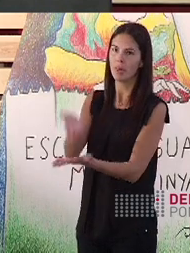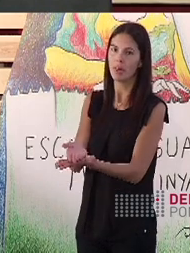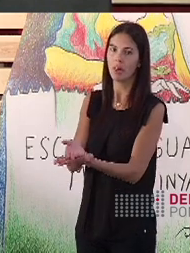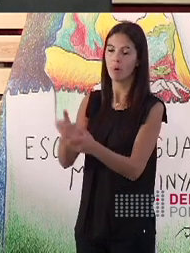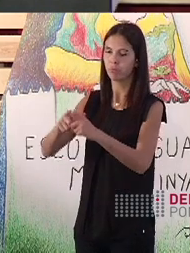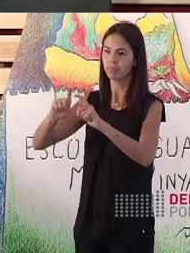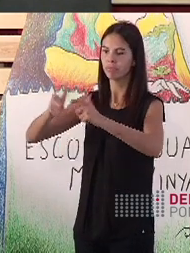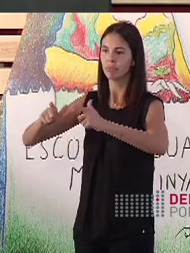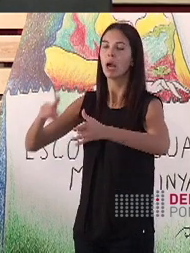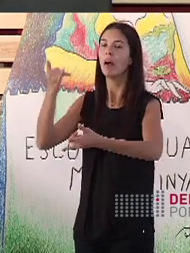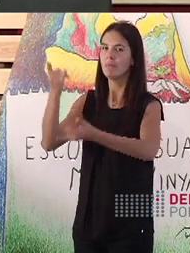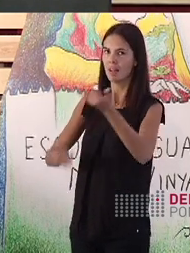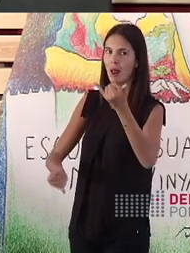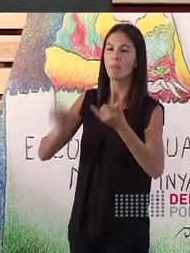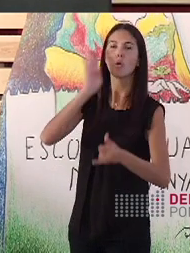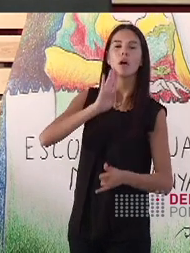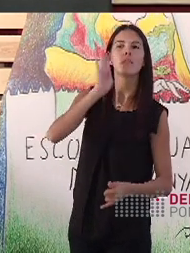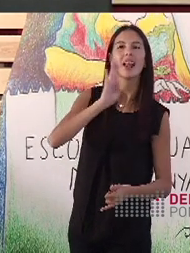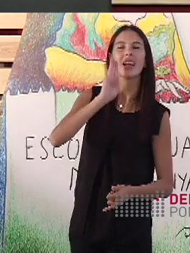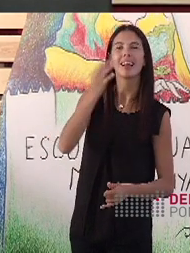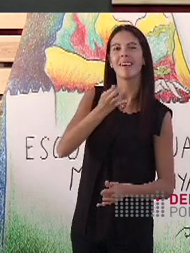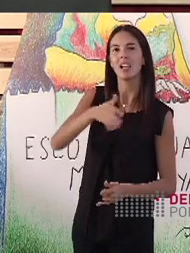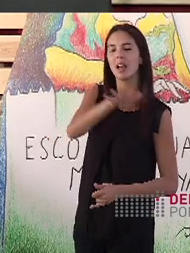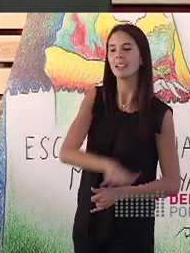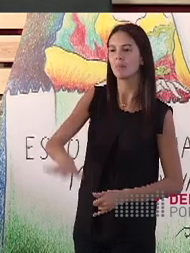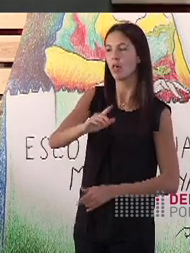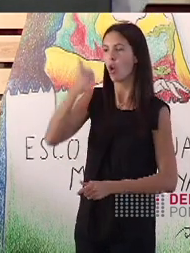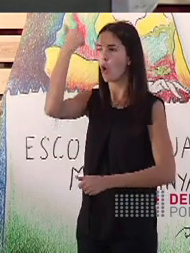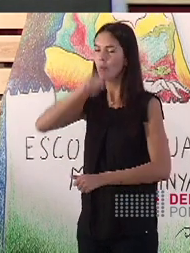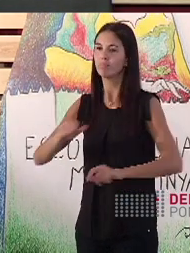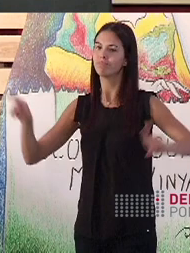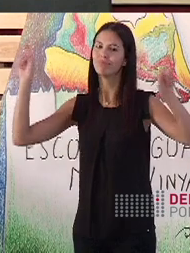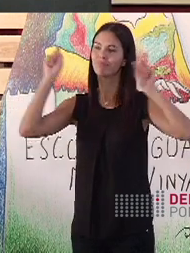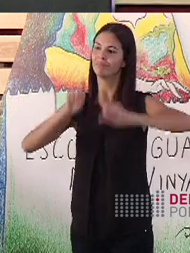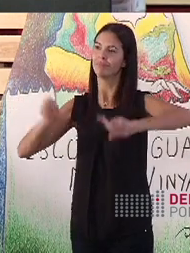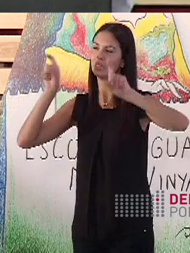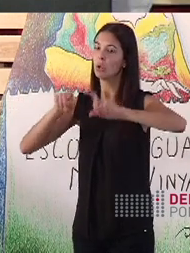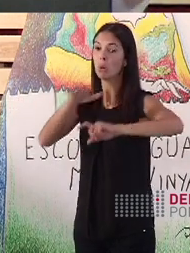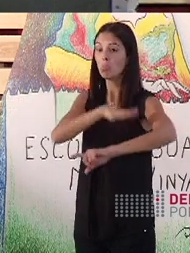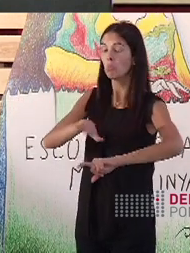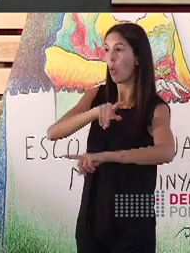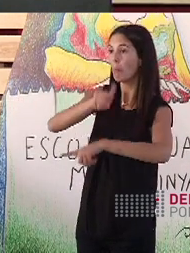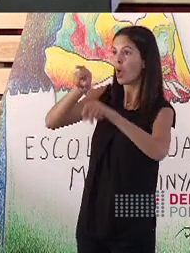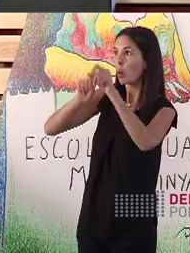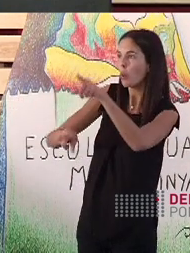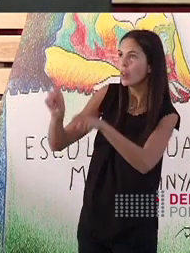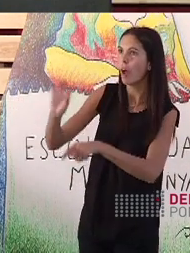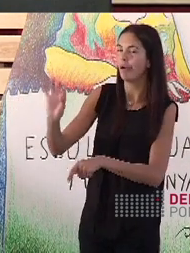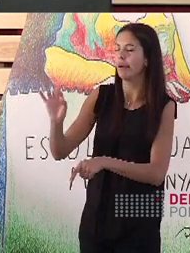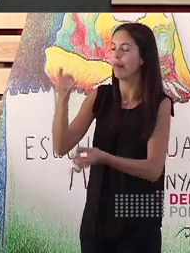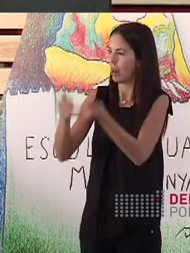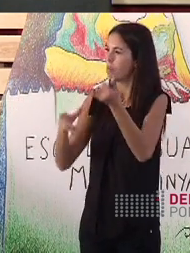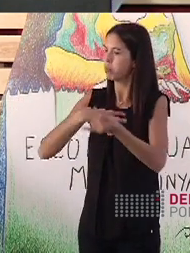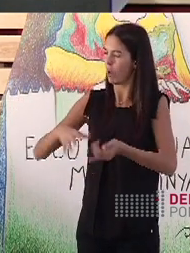se ha convertido en el espacio en el que enseñar a los hombres un sitio en el que nadie les va a cuestionar y van a poder hacer